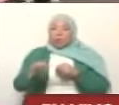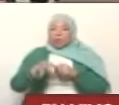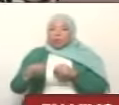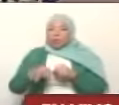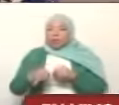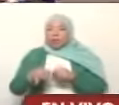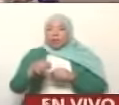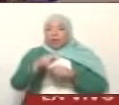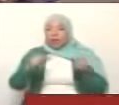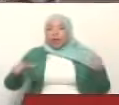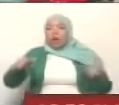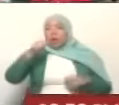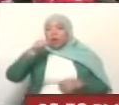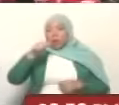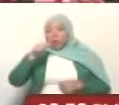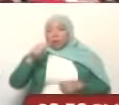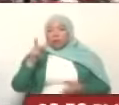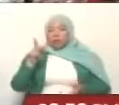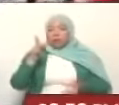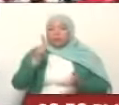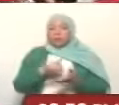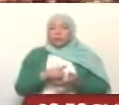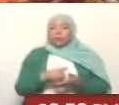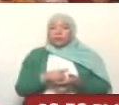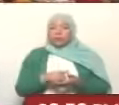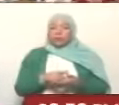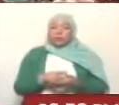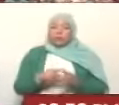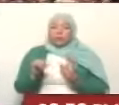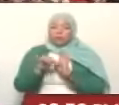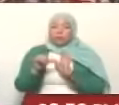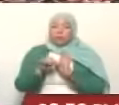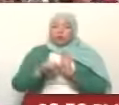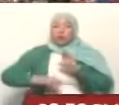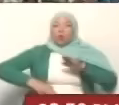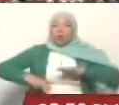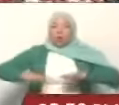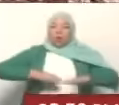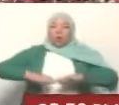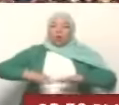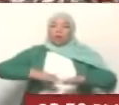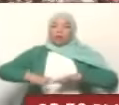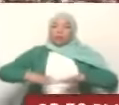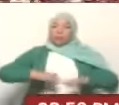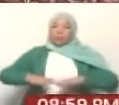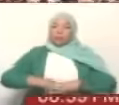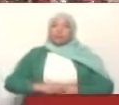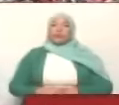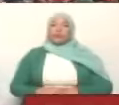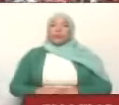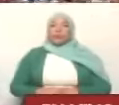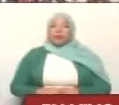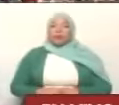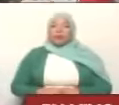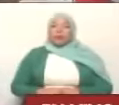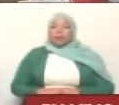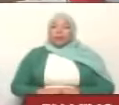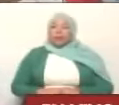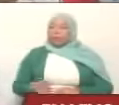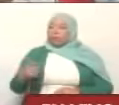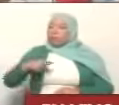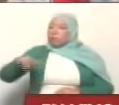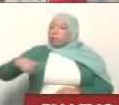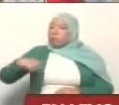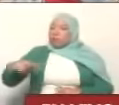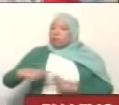Agua Blanca, que queda en la frontera con Cojedes. Yo le decía a Silita: Silita, nos